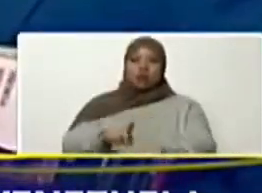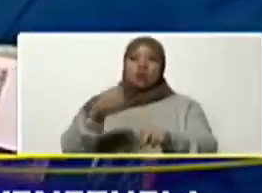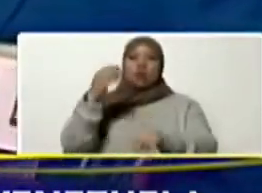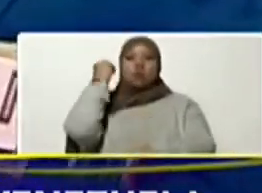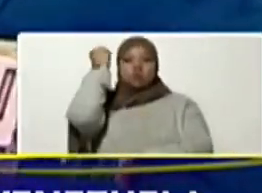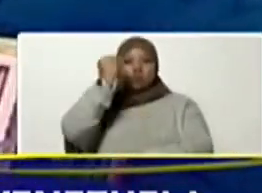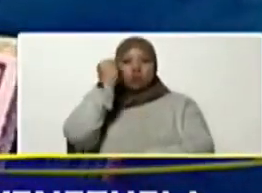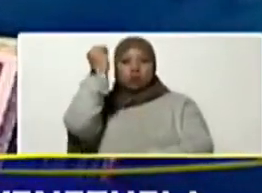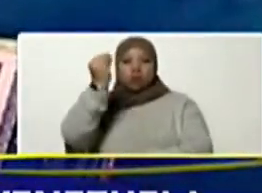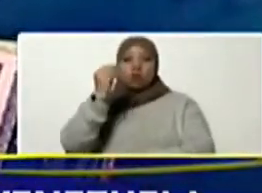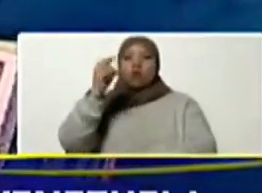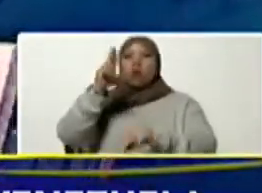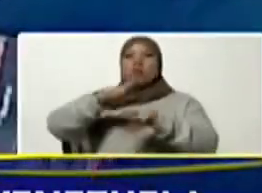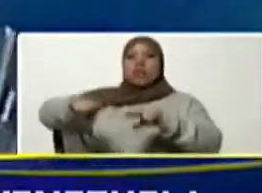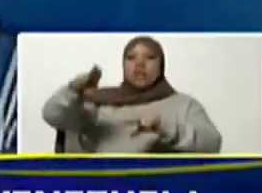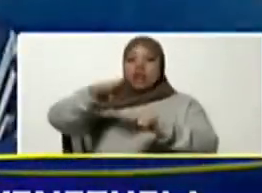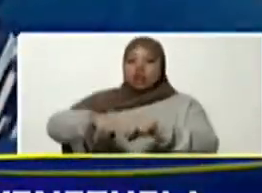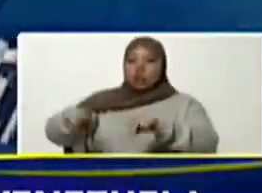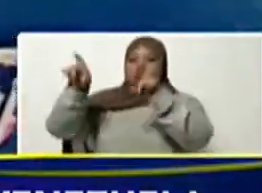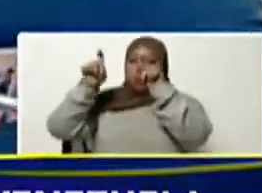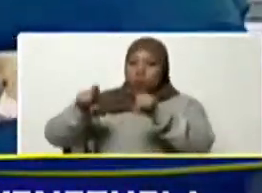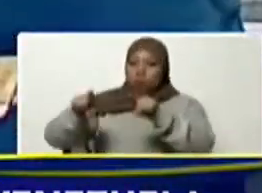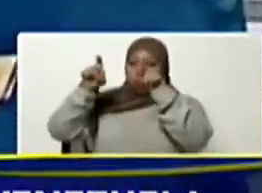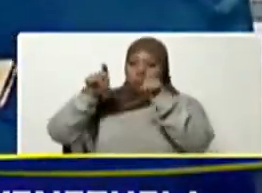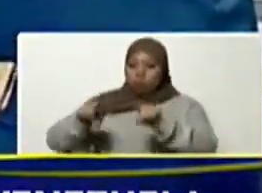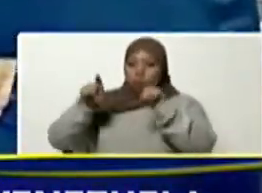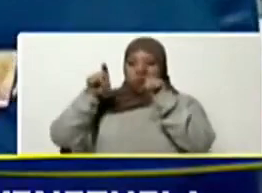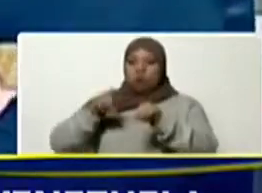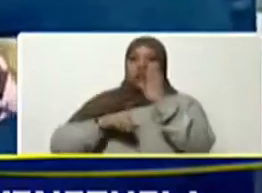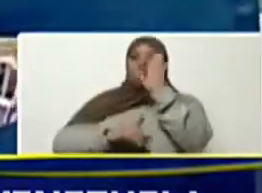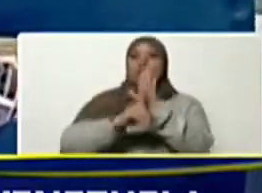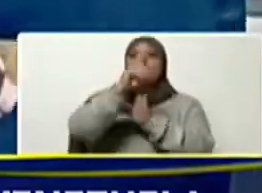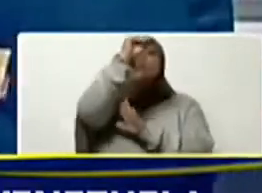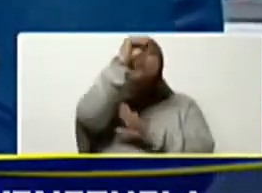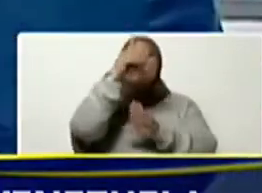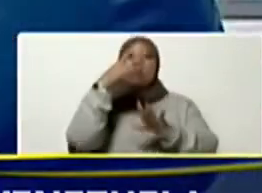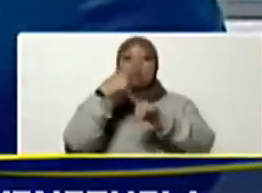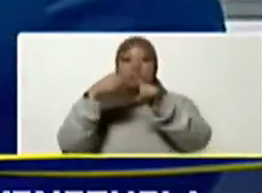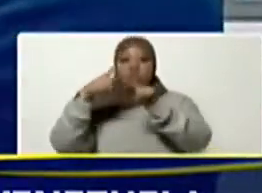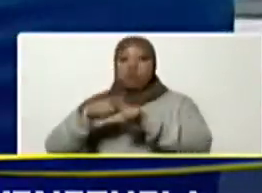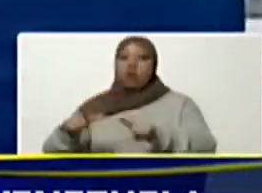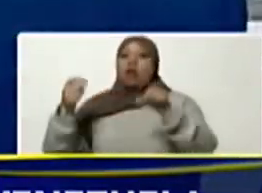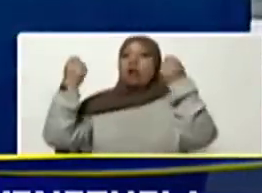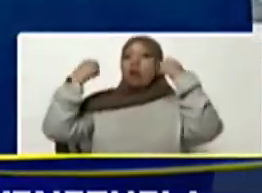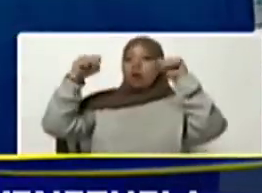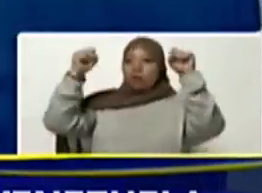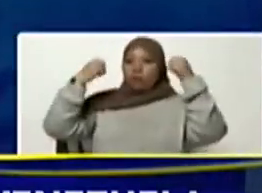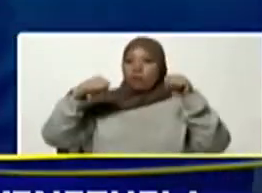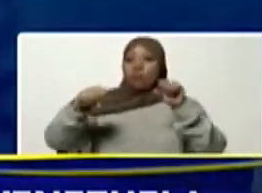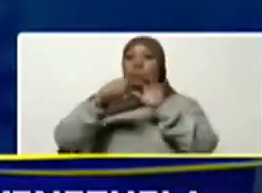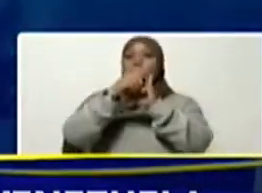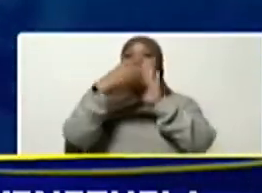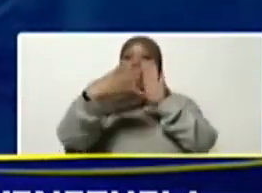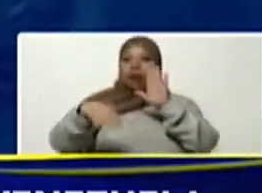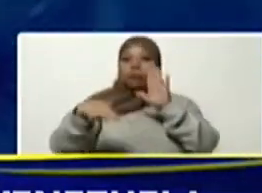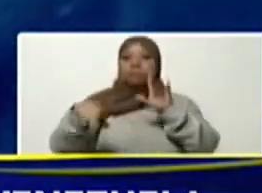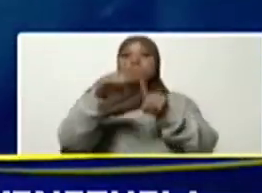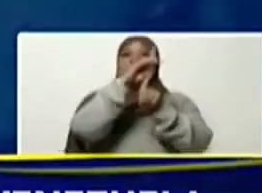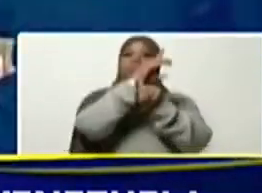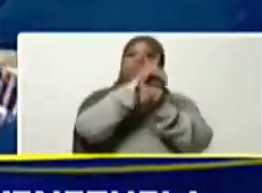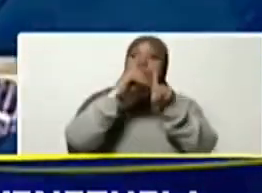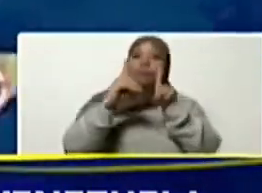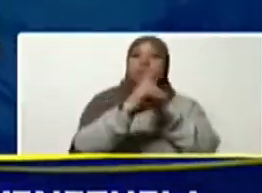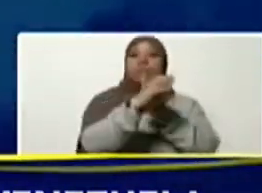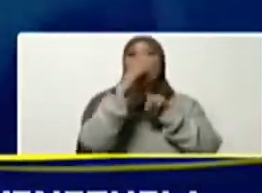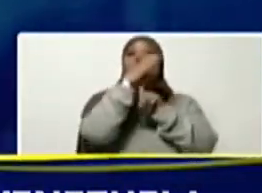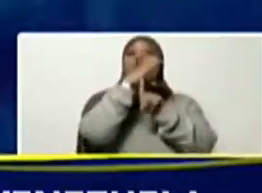conocer los más pequeños y también desarrollar líneas y el ejercicio temprano de los derechos culturales de los